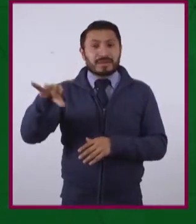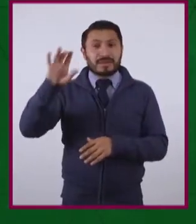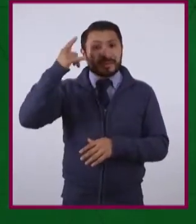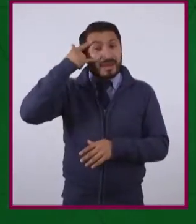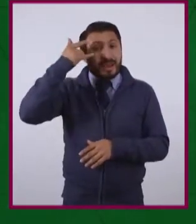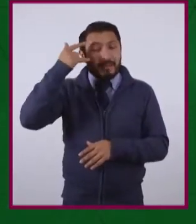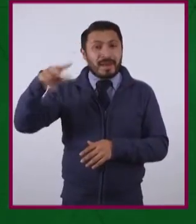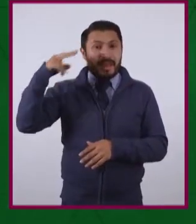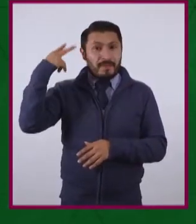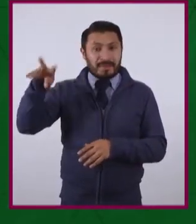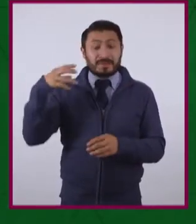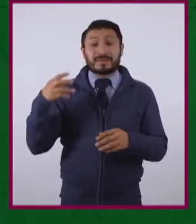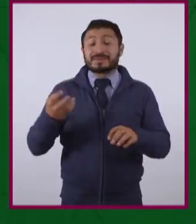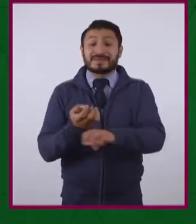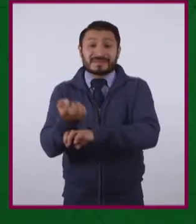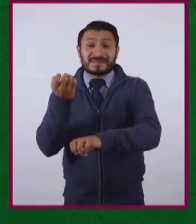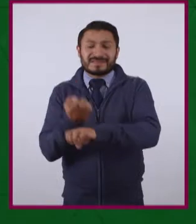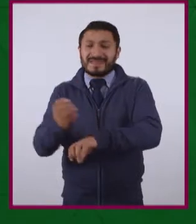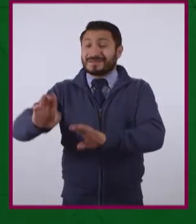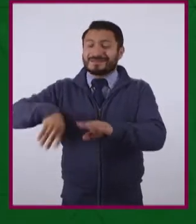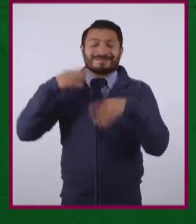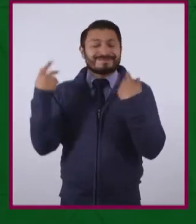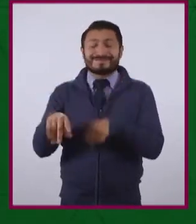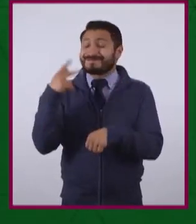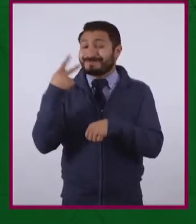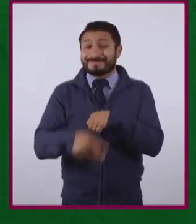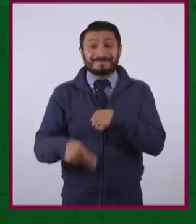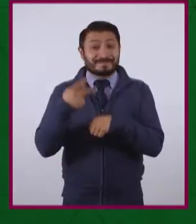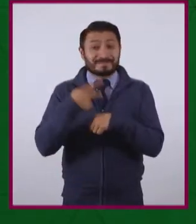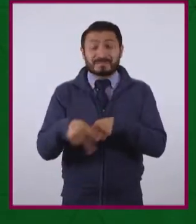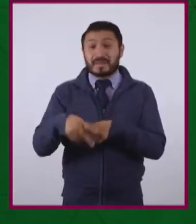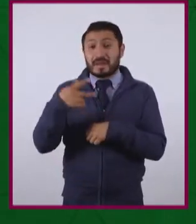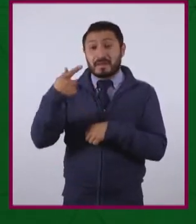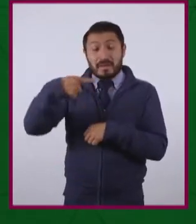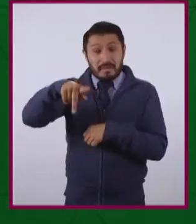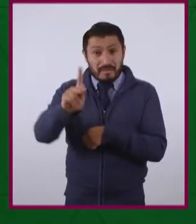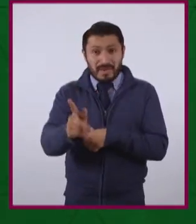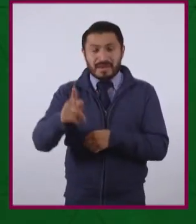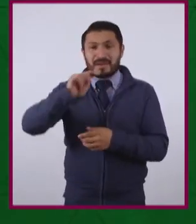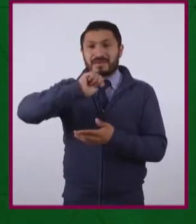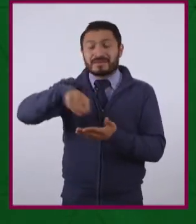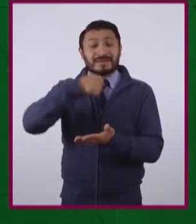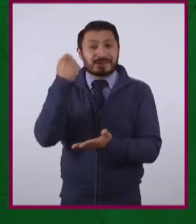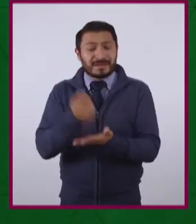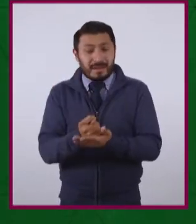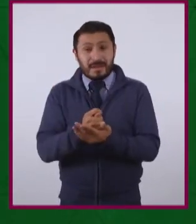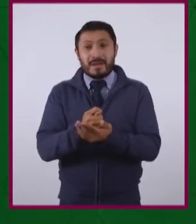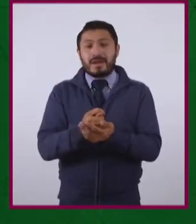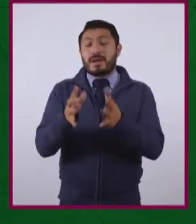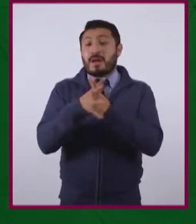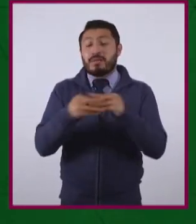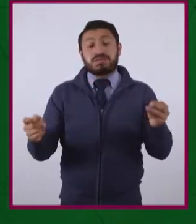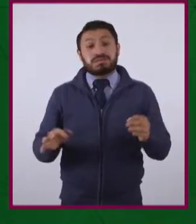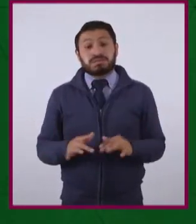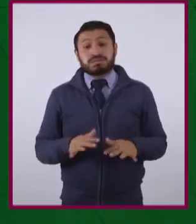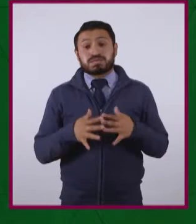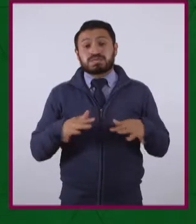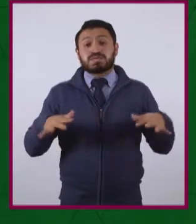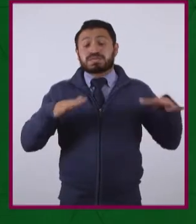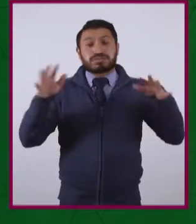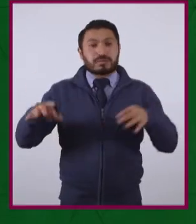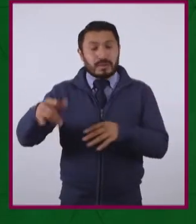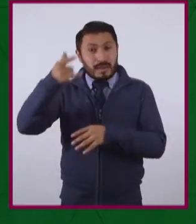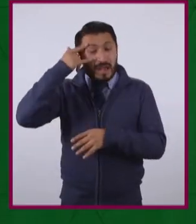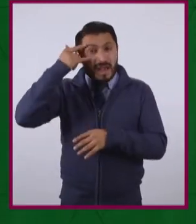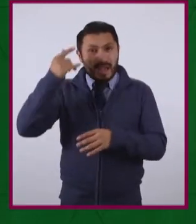y Veracruz serían de los estados más afectados, pero Tabasco desaparecería bajo el agua. Mientras tanto,